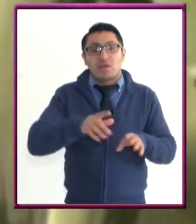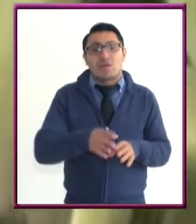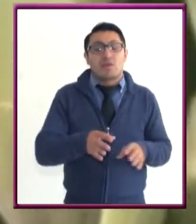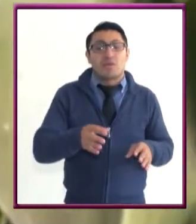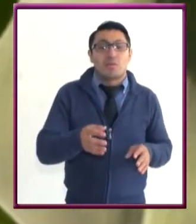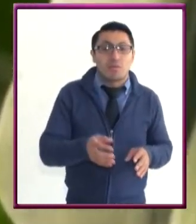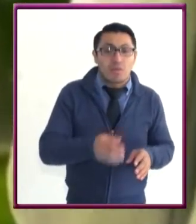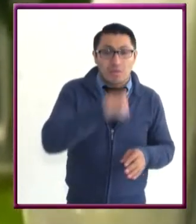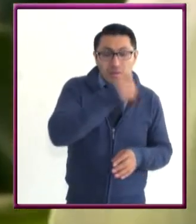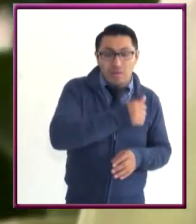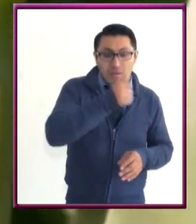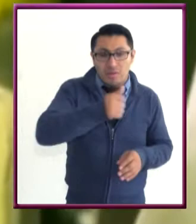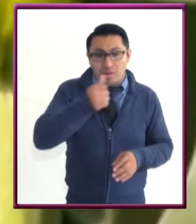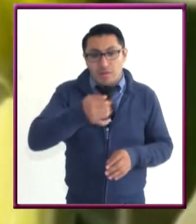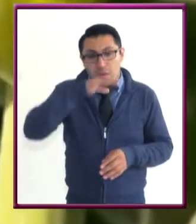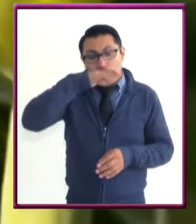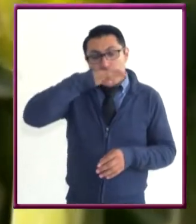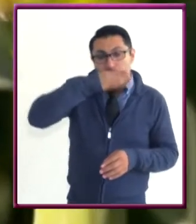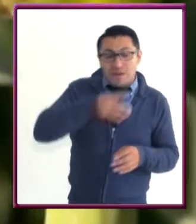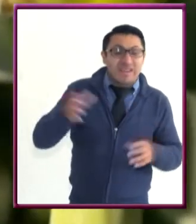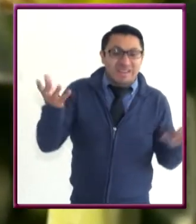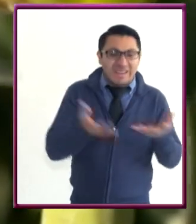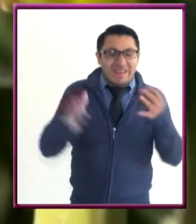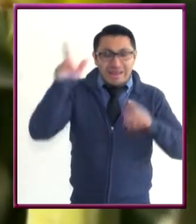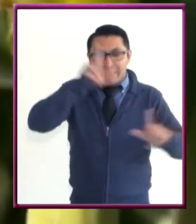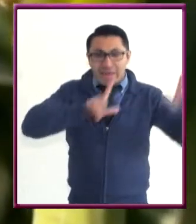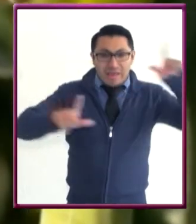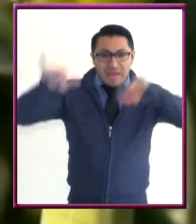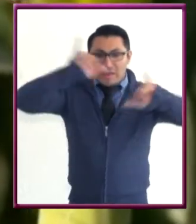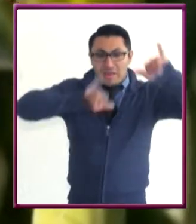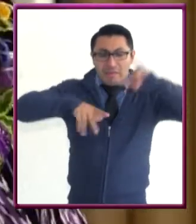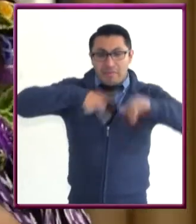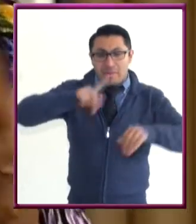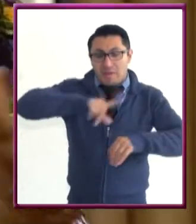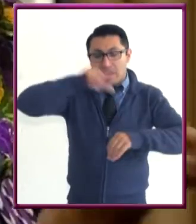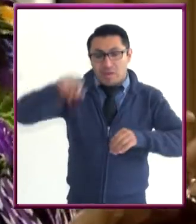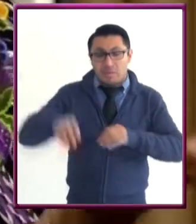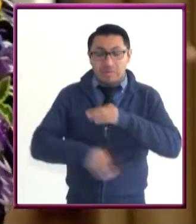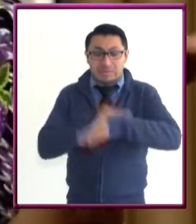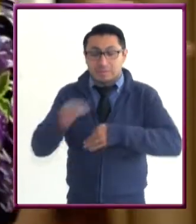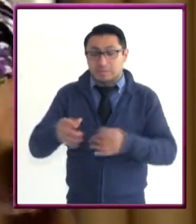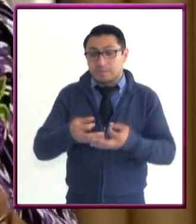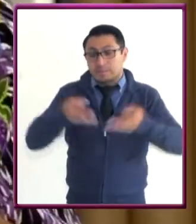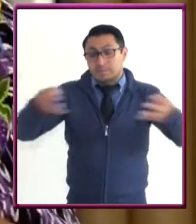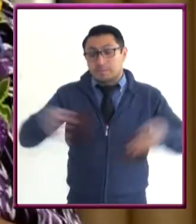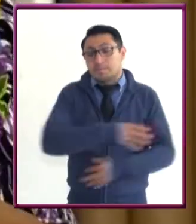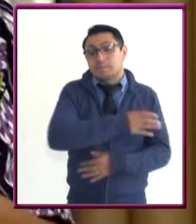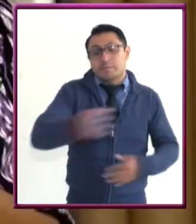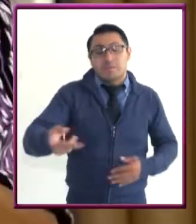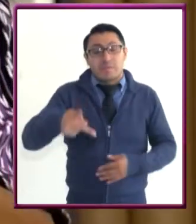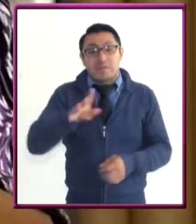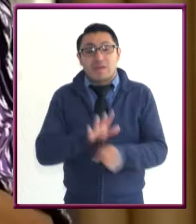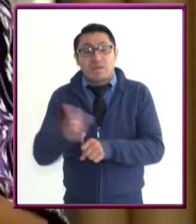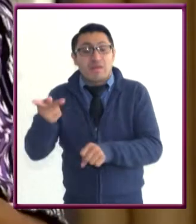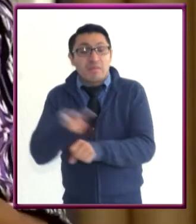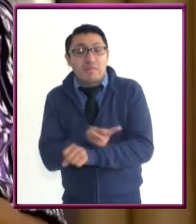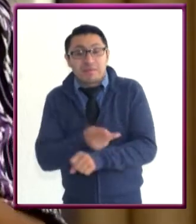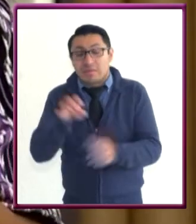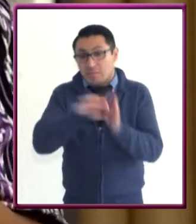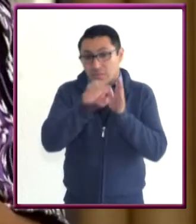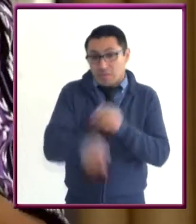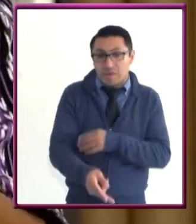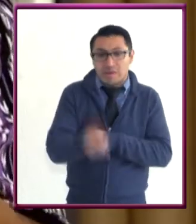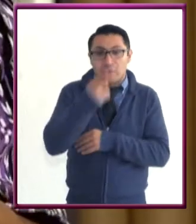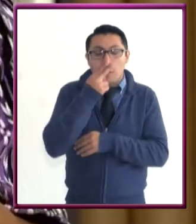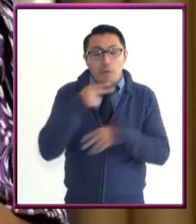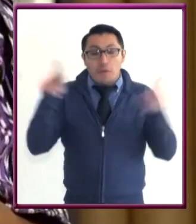cada célula de la planta. Lo hacen en un laboratorio, pero luego está en toda la planta. Y, por ejemplo, con la soya es lo que pasa cuando las abejas